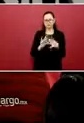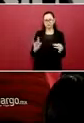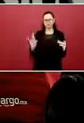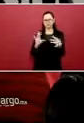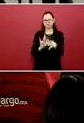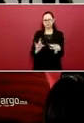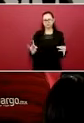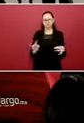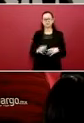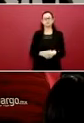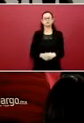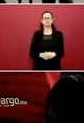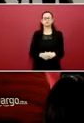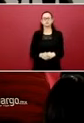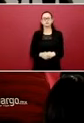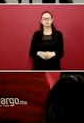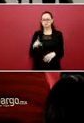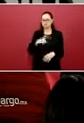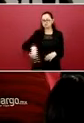para el bienestar de la gente.